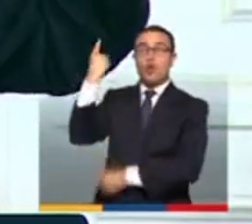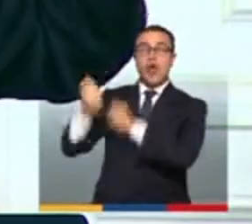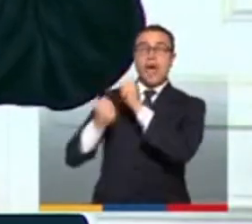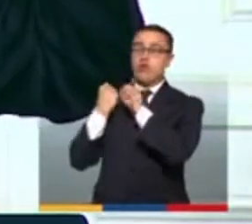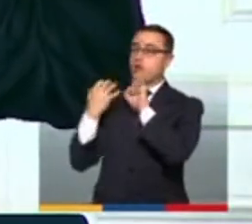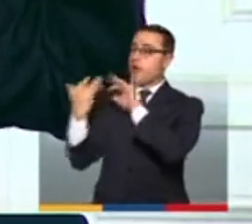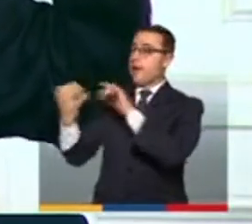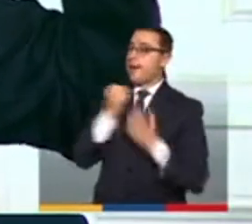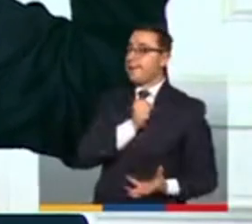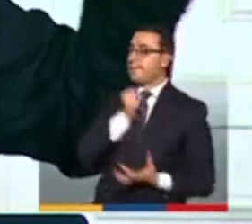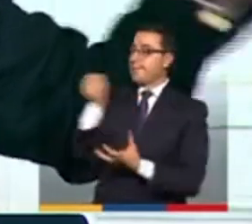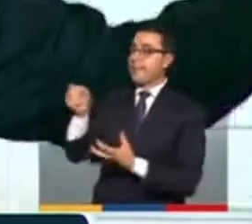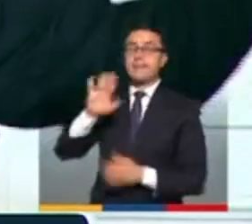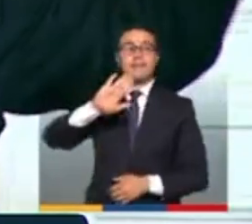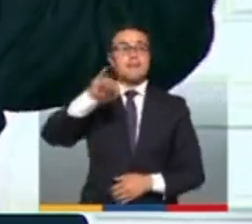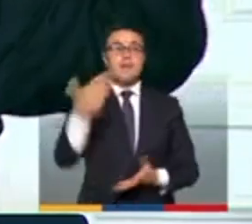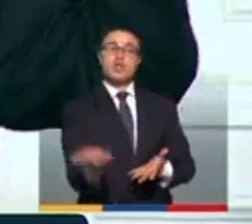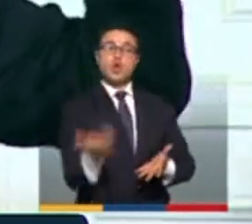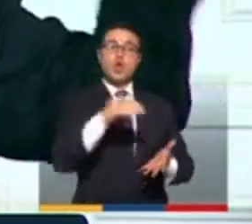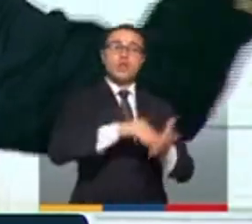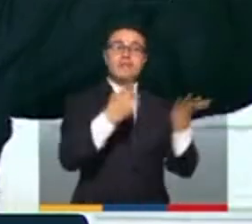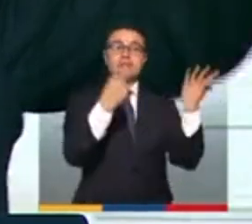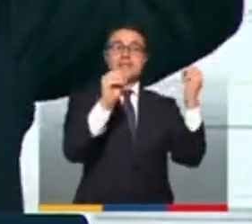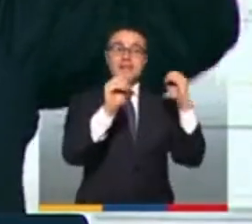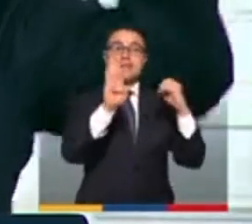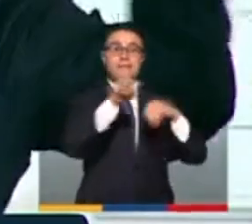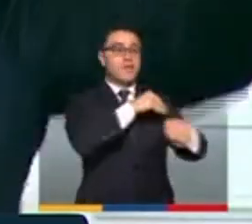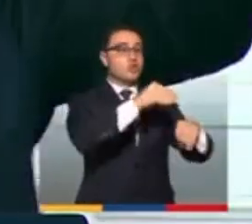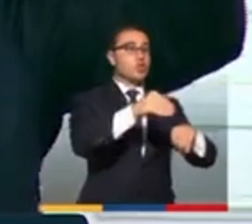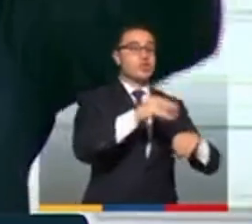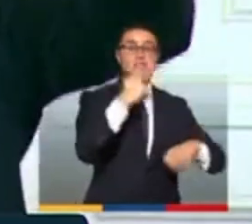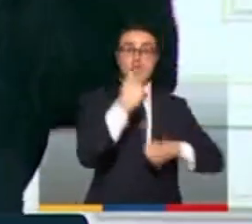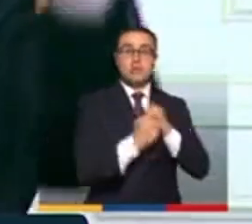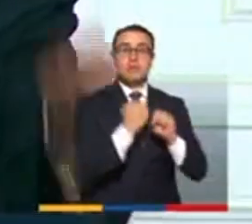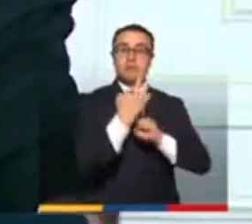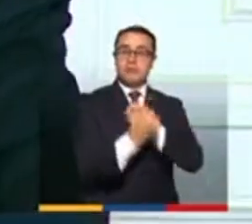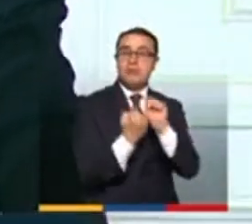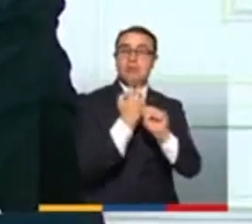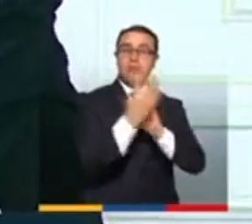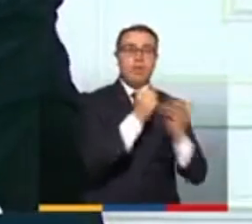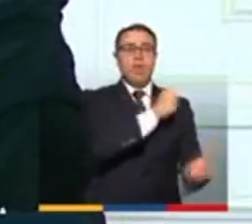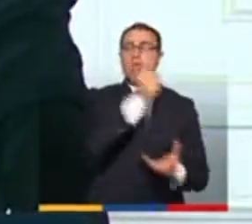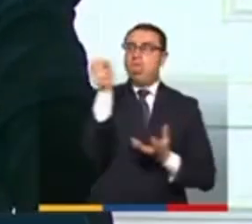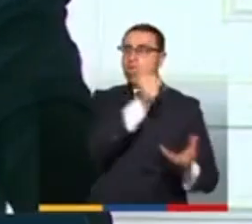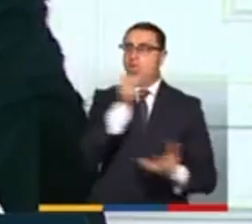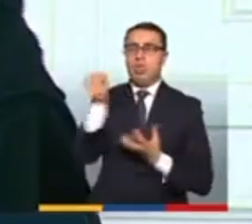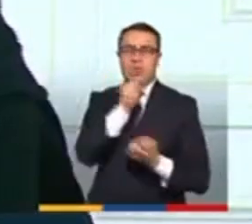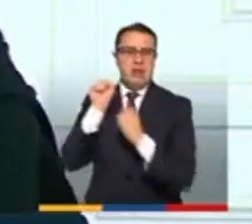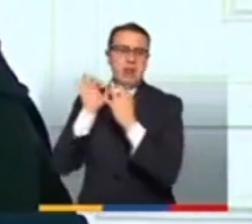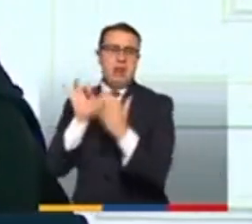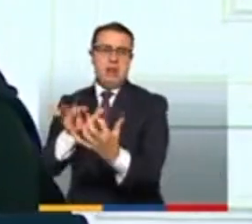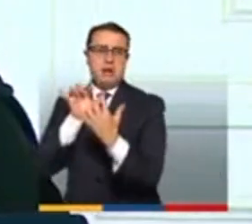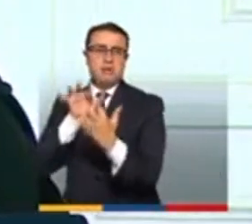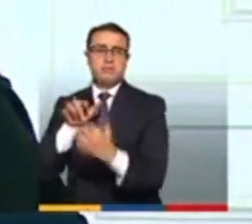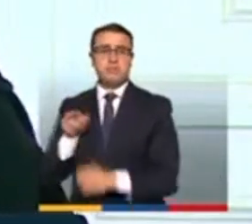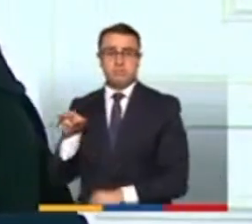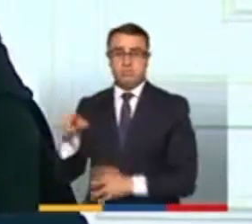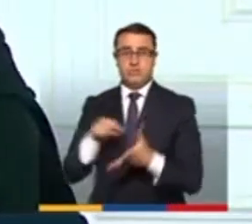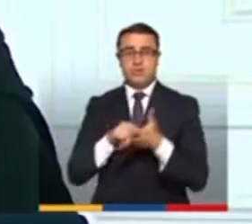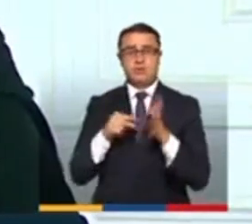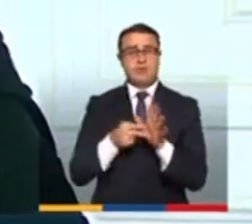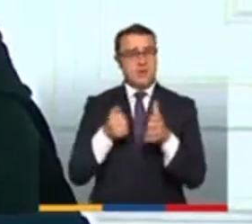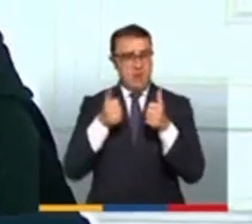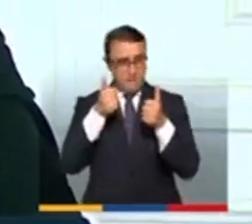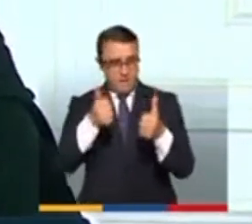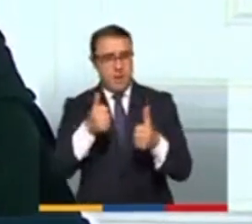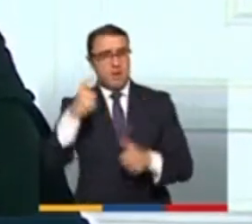poner otros 60 billones en el segundo año, etcétera, etcétera. Eso es más eficaz, es más